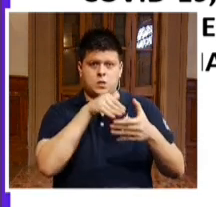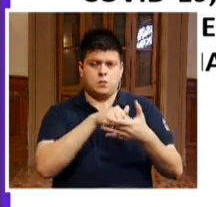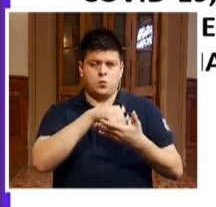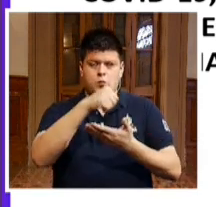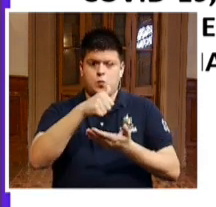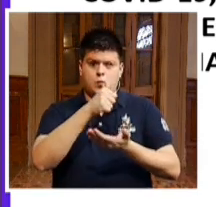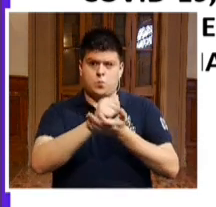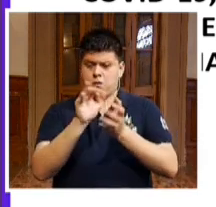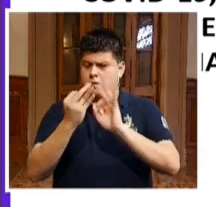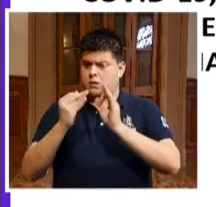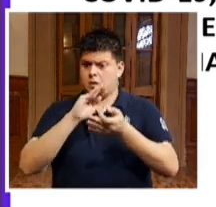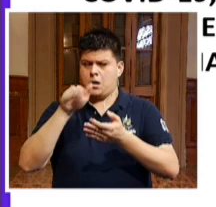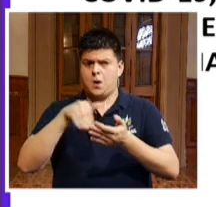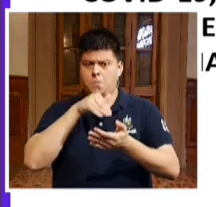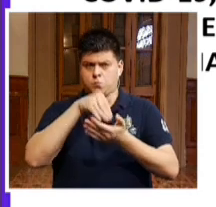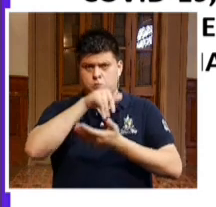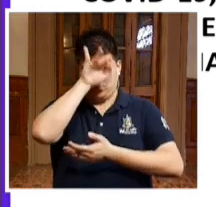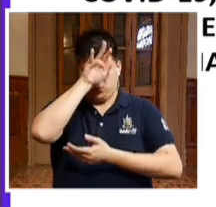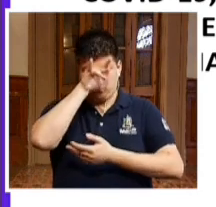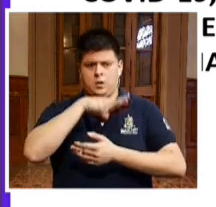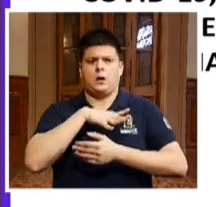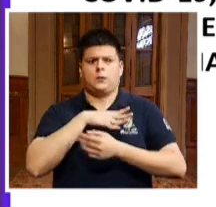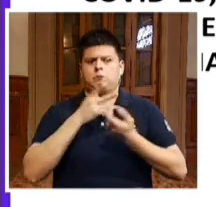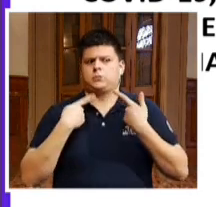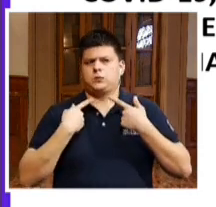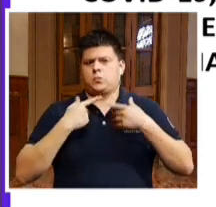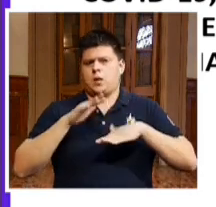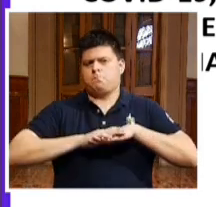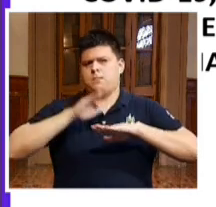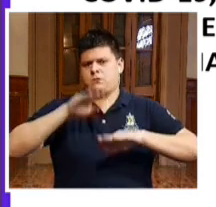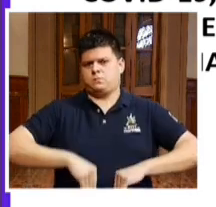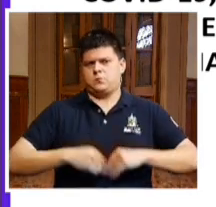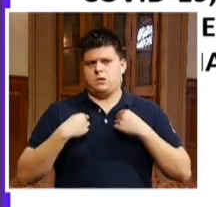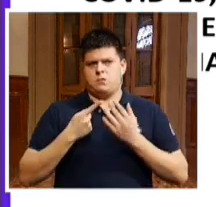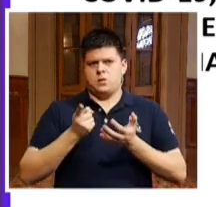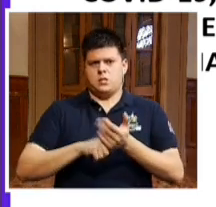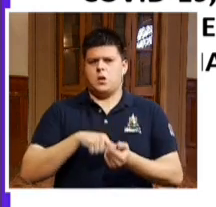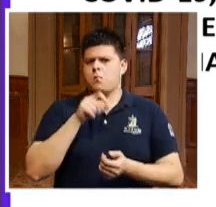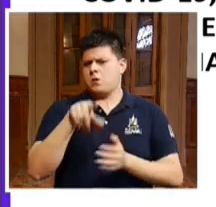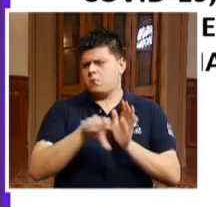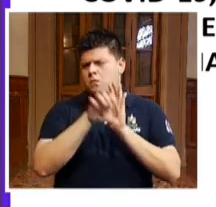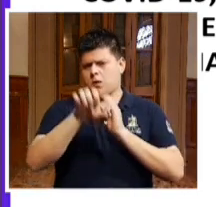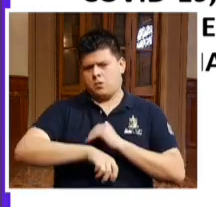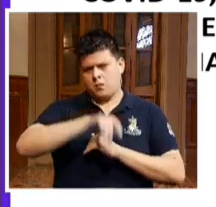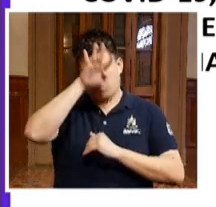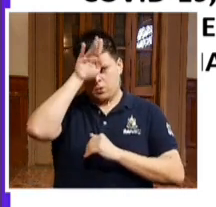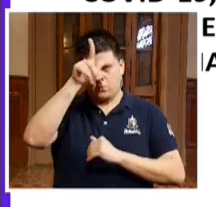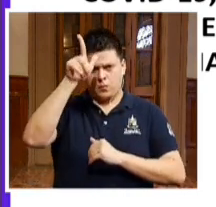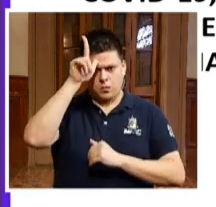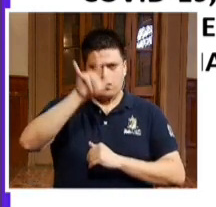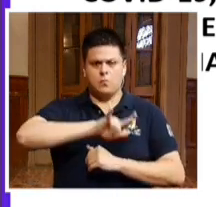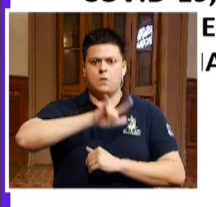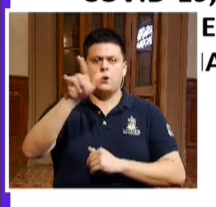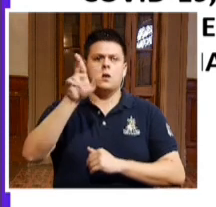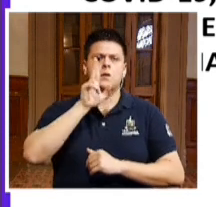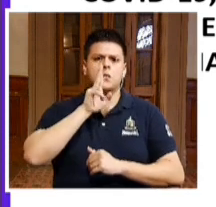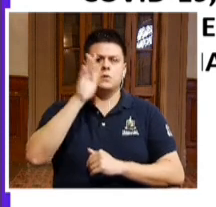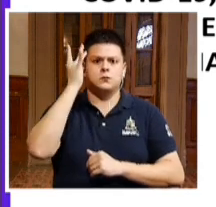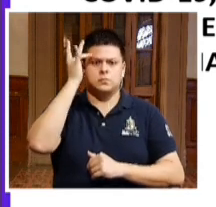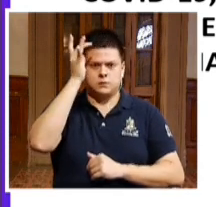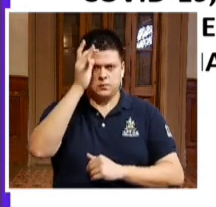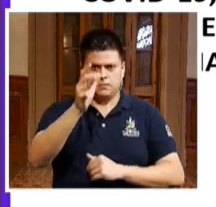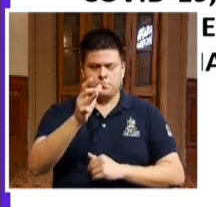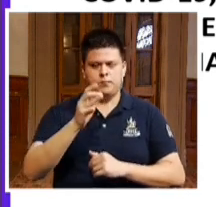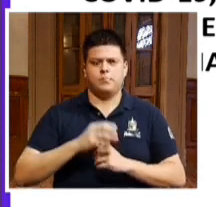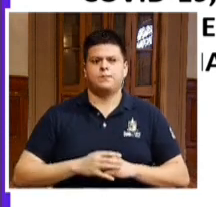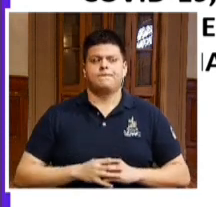metropolitana, que son los que tienen mayor densidad poblacional, como Monterrey, Guadalupe, Apodaca, San Nicolás y Santa